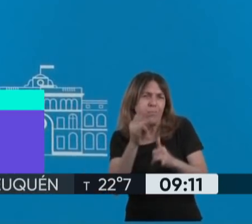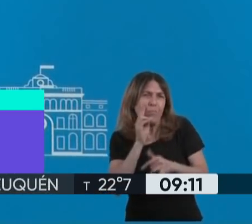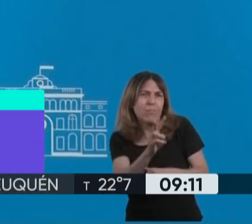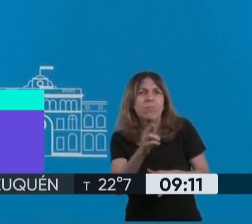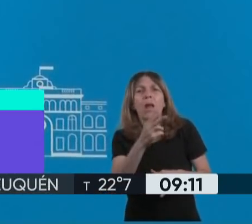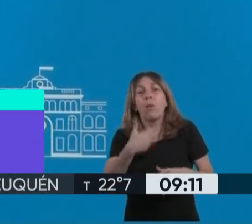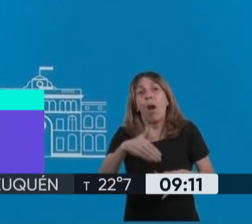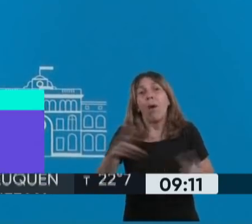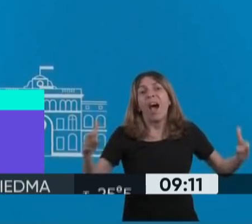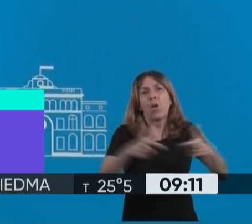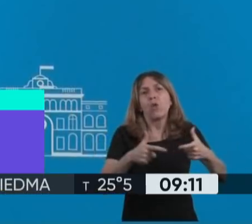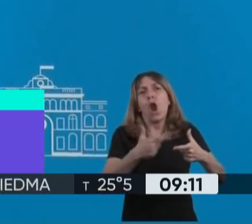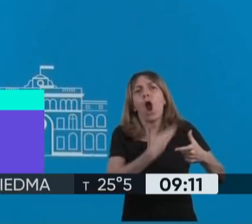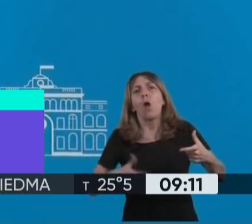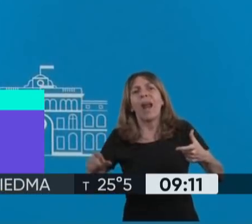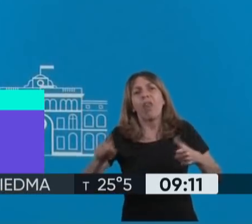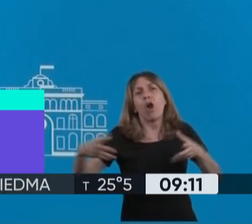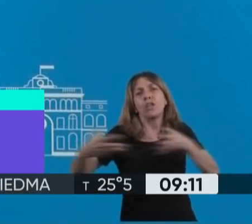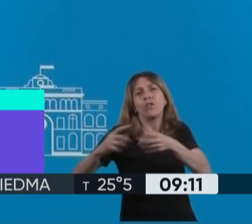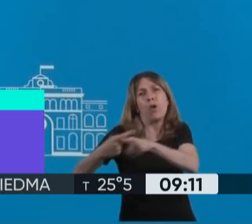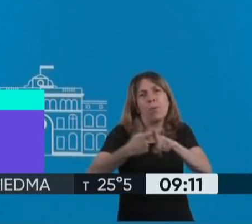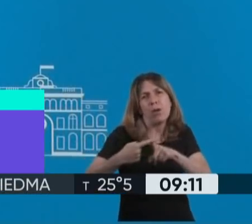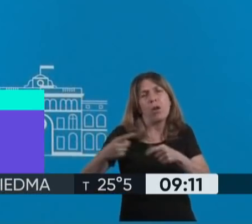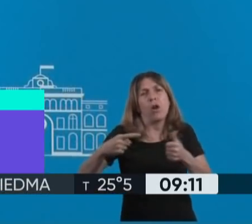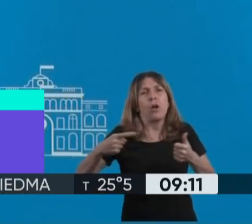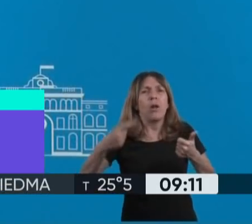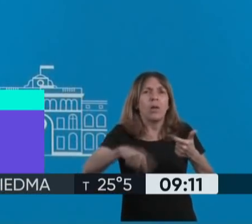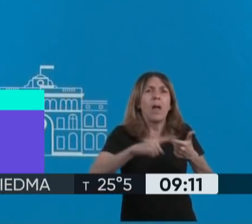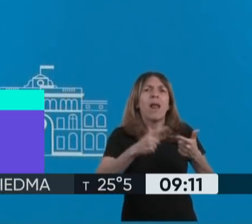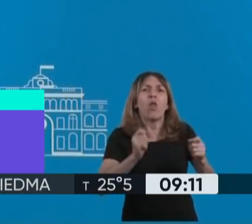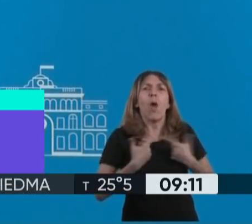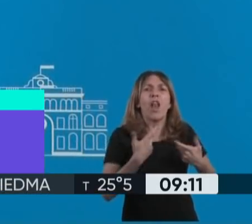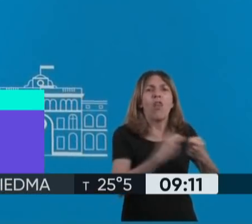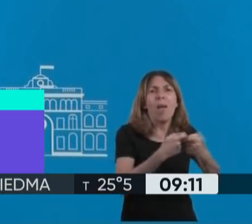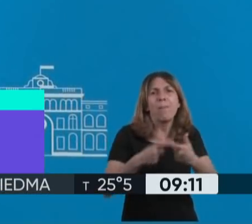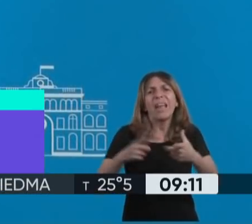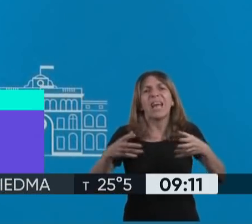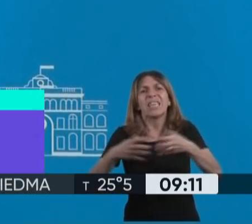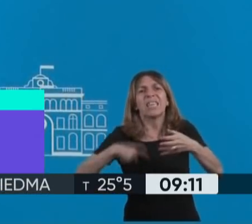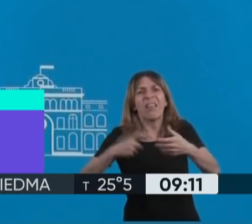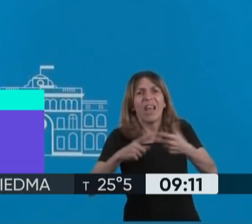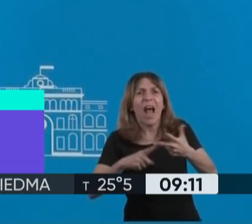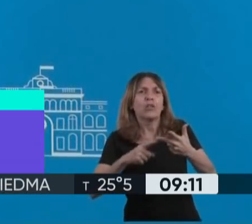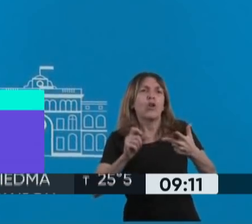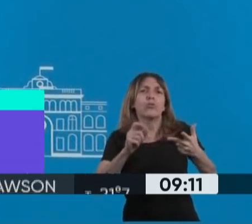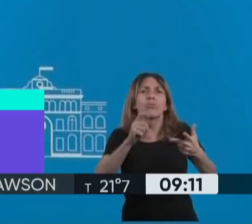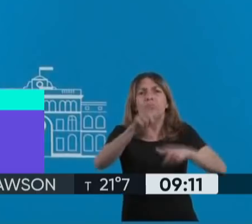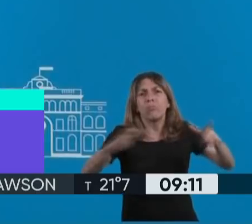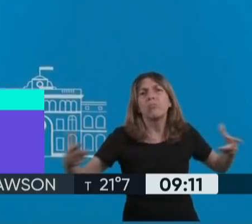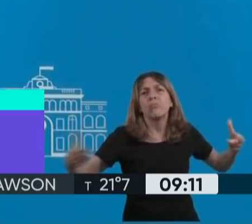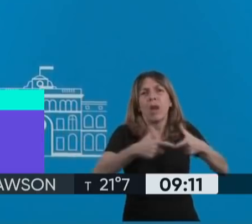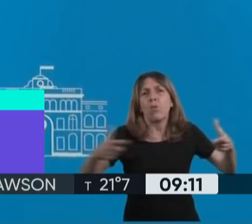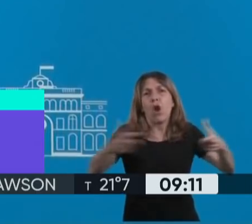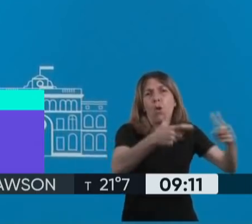los gobernadores de la oposición, con senadores, con diputados, con empresarios, con sindicalistas, porque entendemos que es un debate que implica a toda